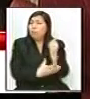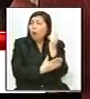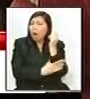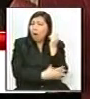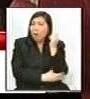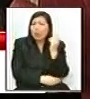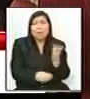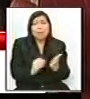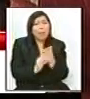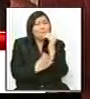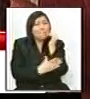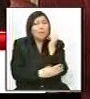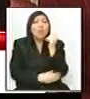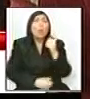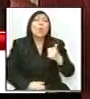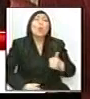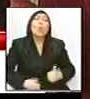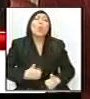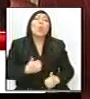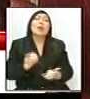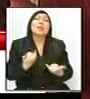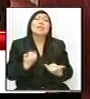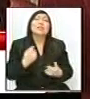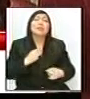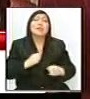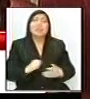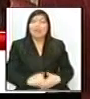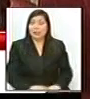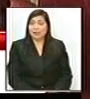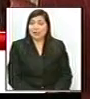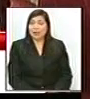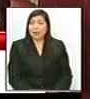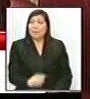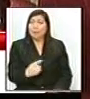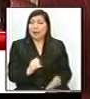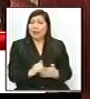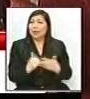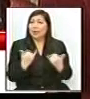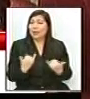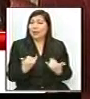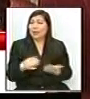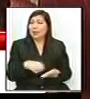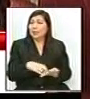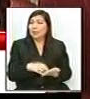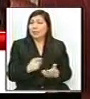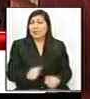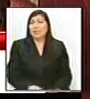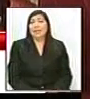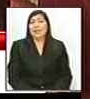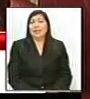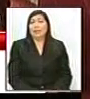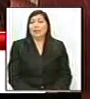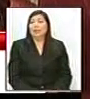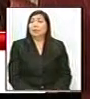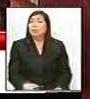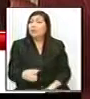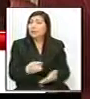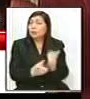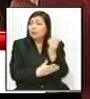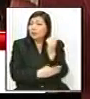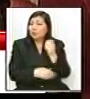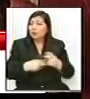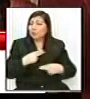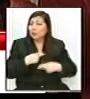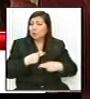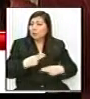pobreza. ¿Cuáles son esos criterios para que estos centros poblados, los asentamientos